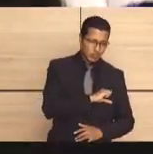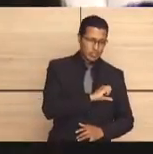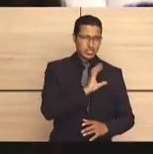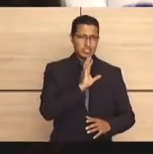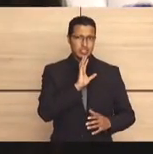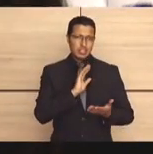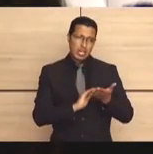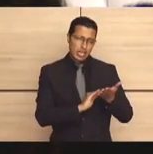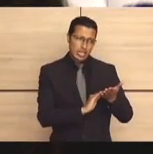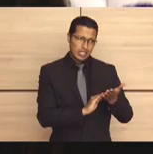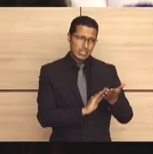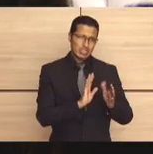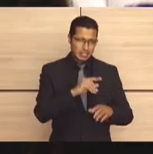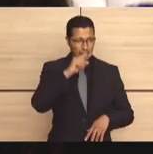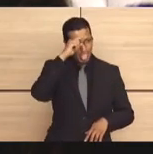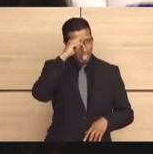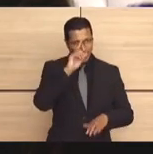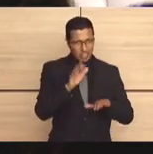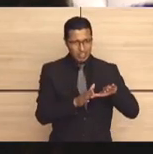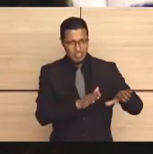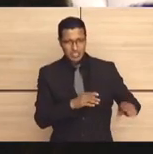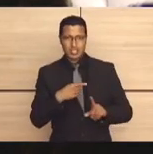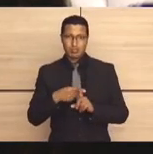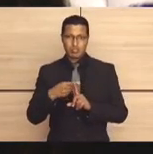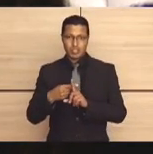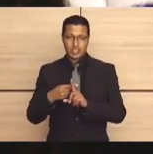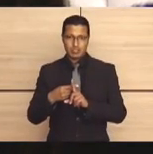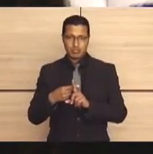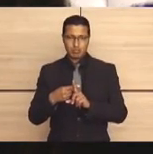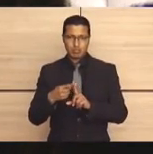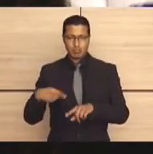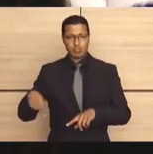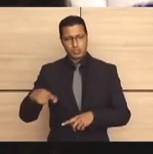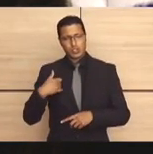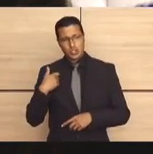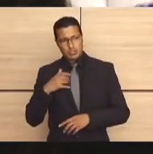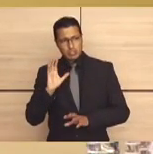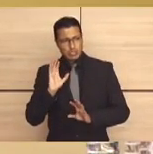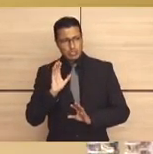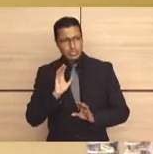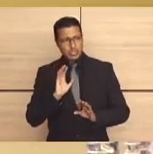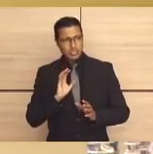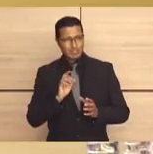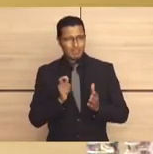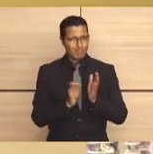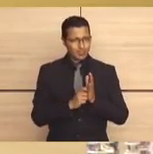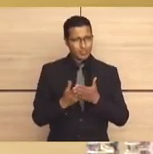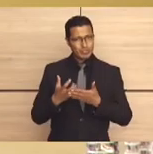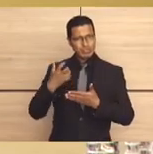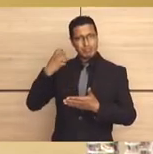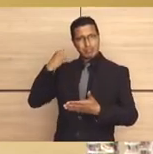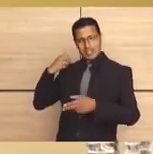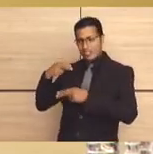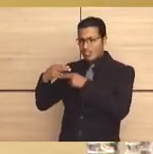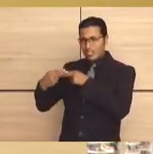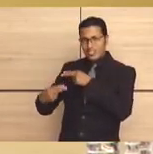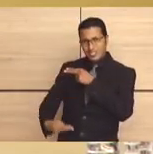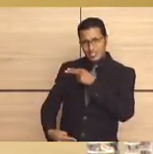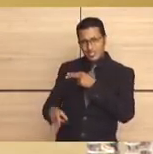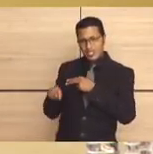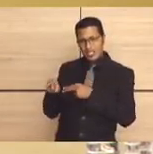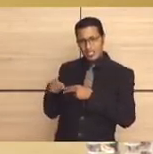ver lo positivo, pero también somos muy conscientes de la historia que hay detrás y yo creo que algo fundamental para llegar a esa